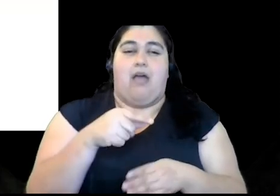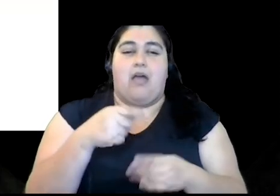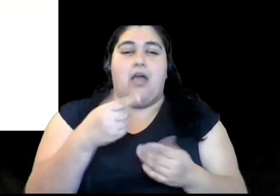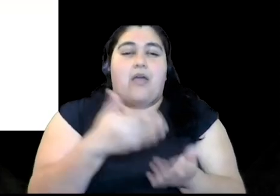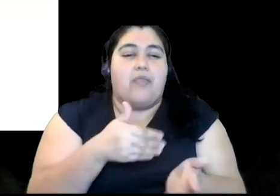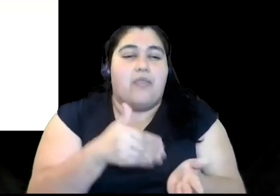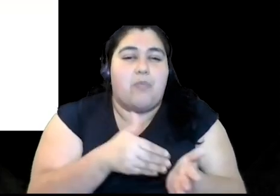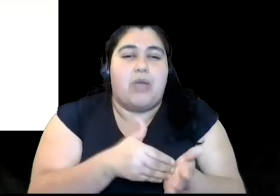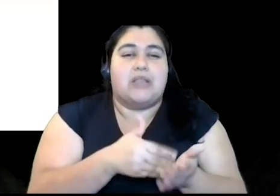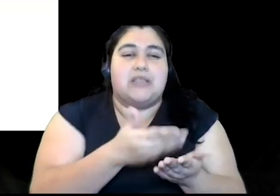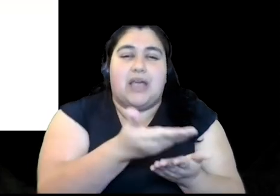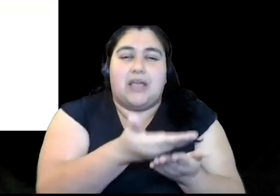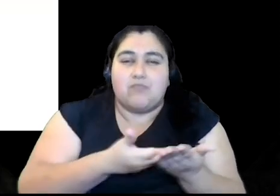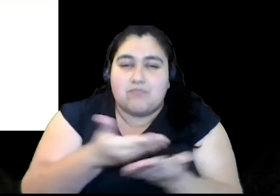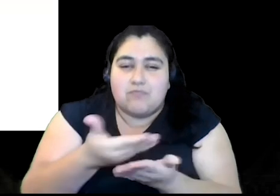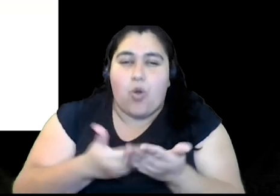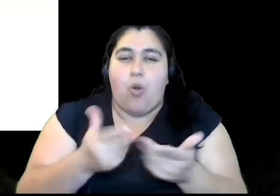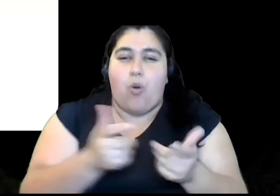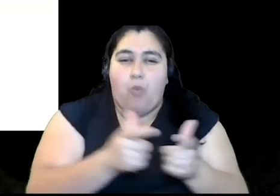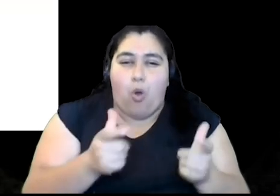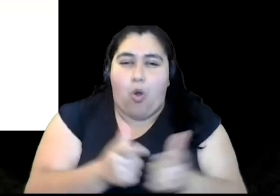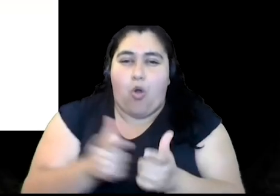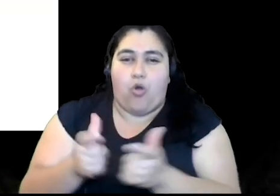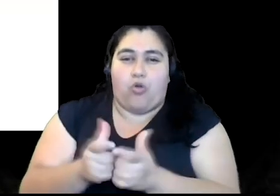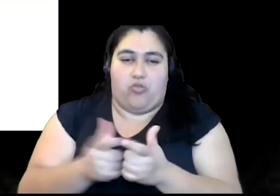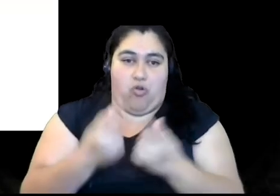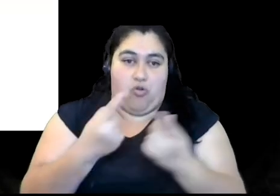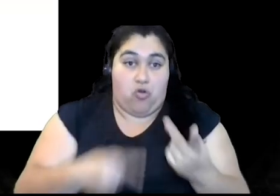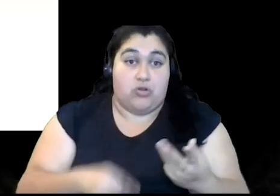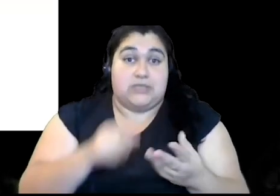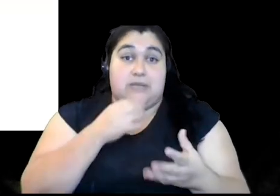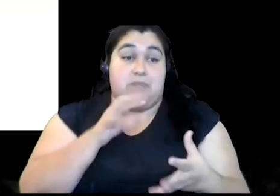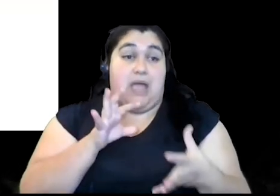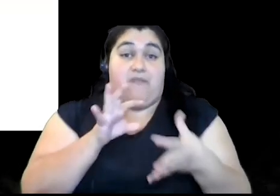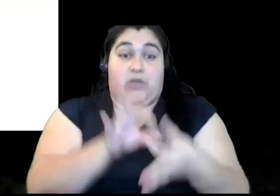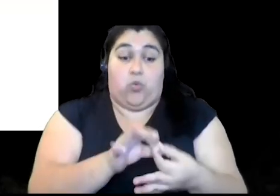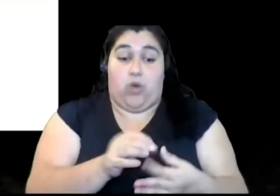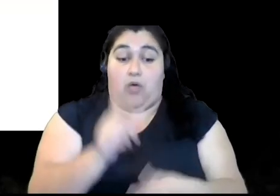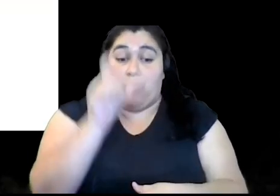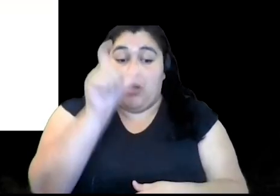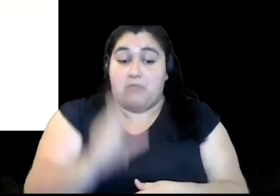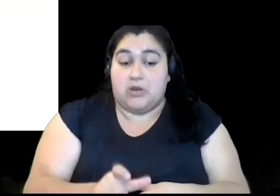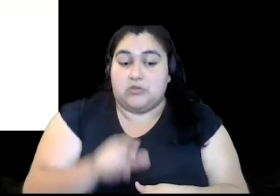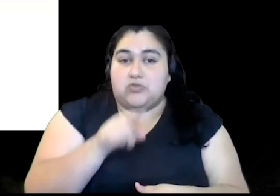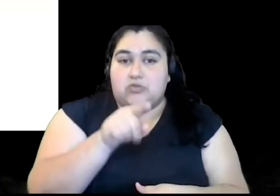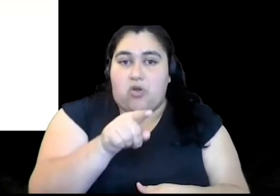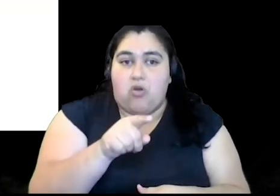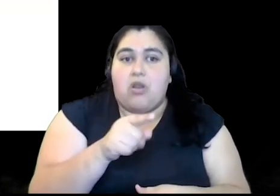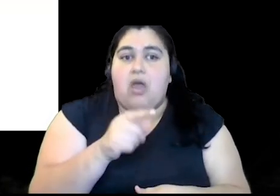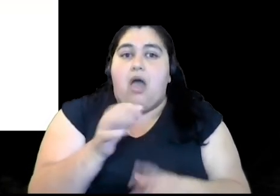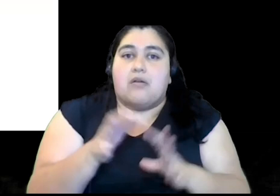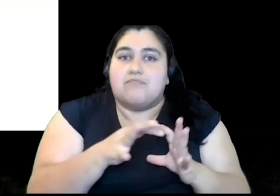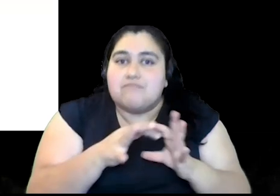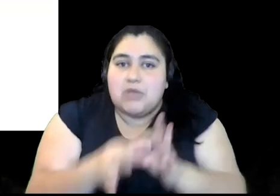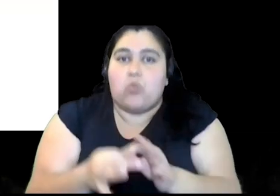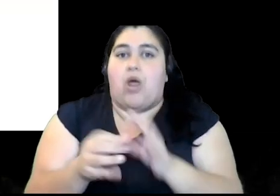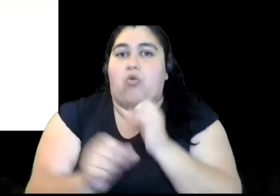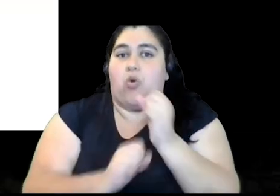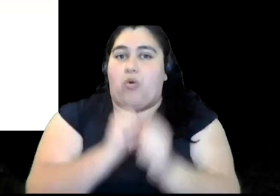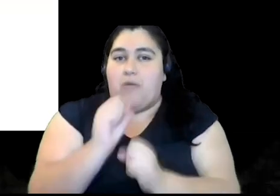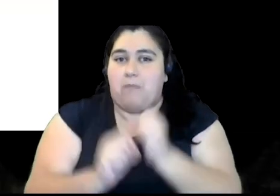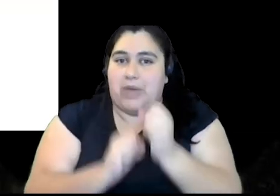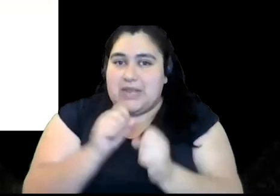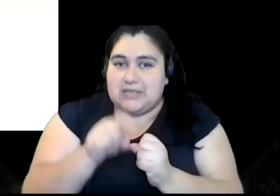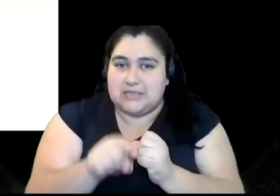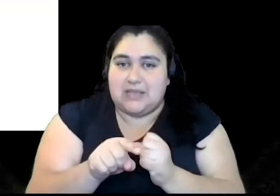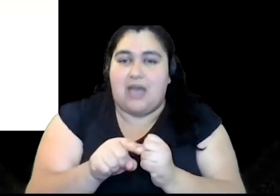obligaciones negociables, está vinculado con una persona humana que obtiene renta empresaria, yo les